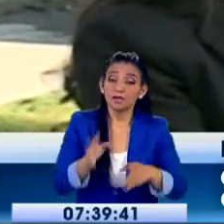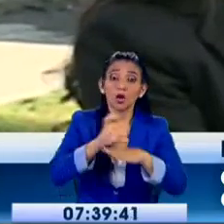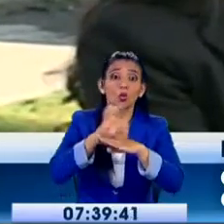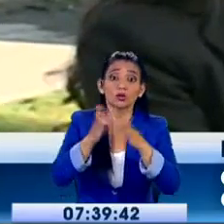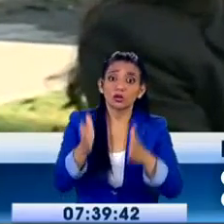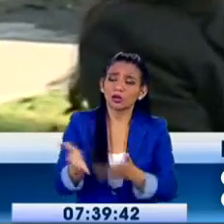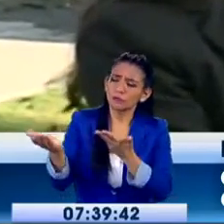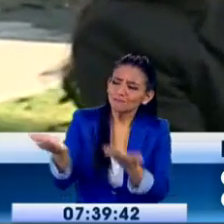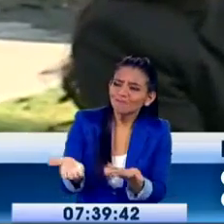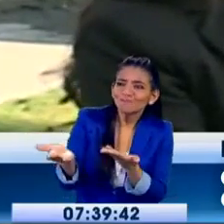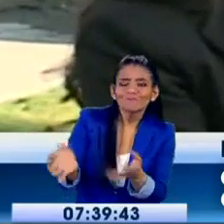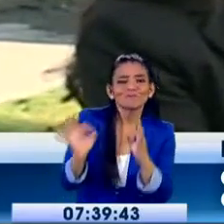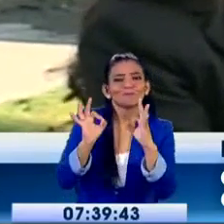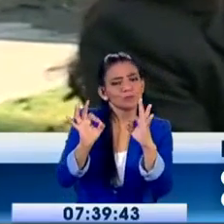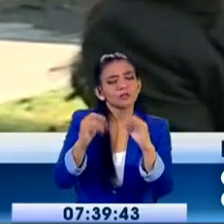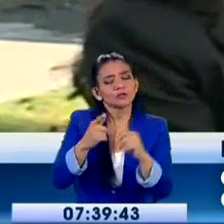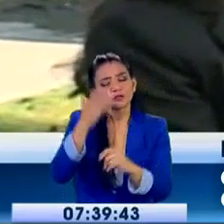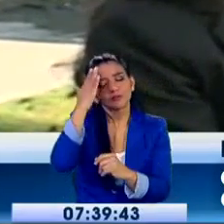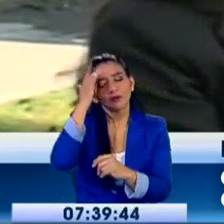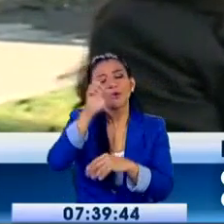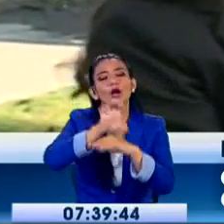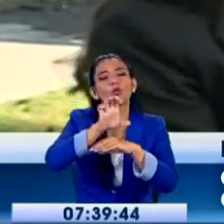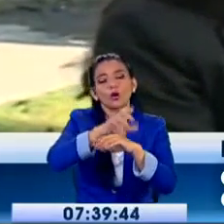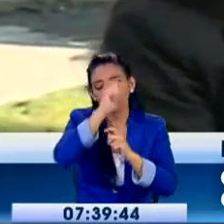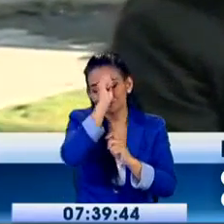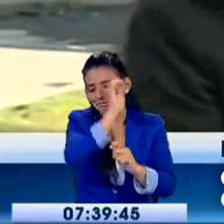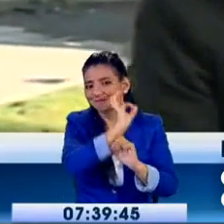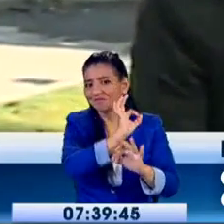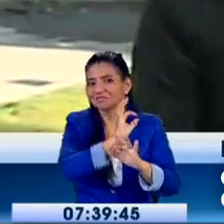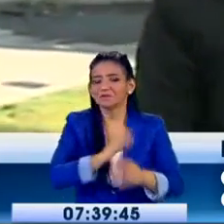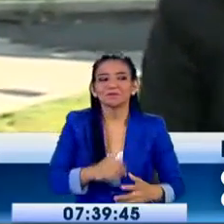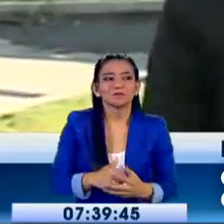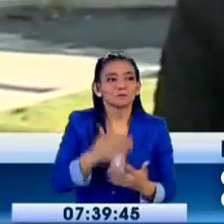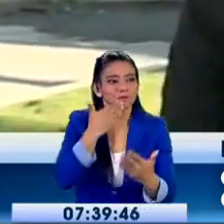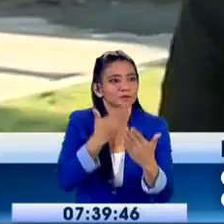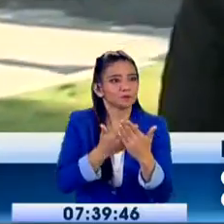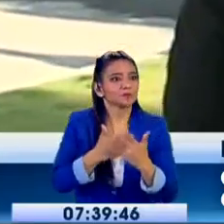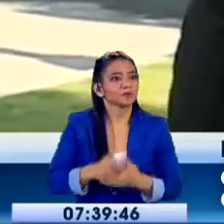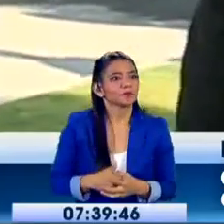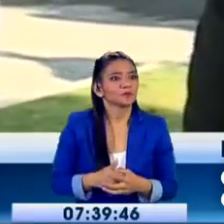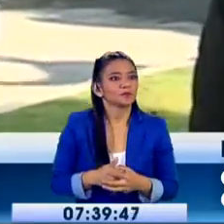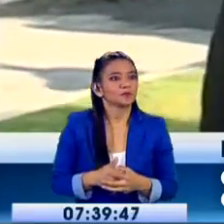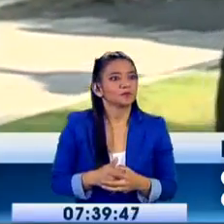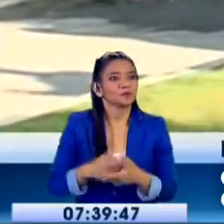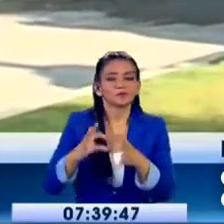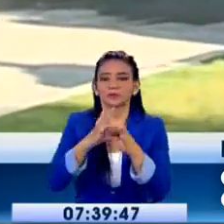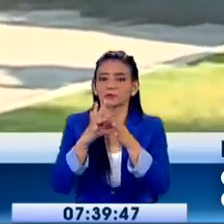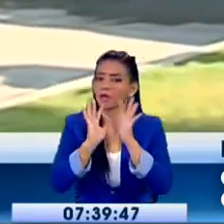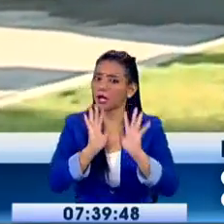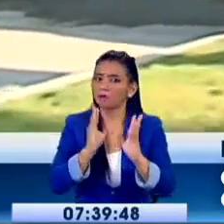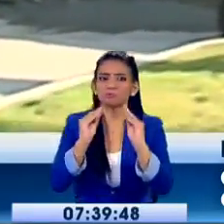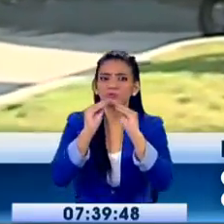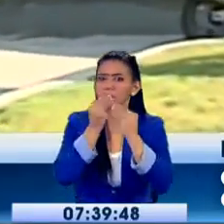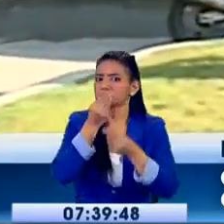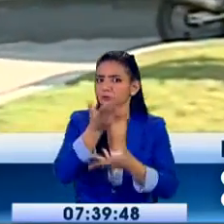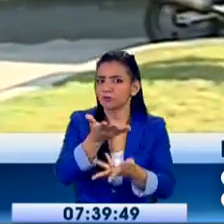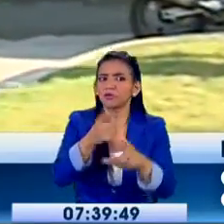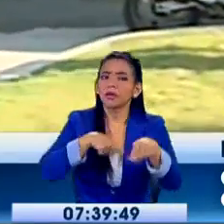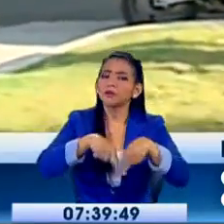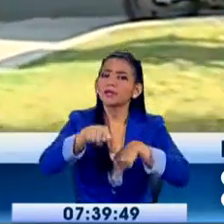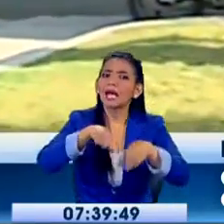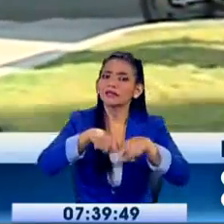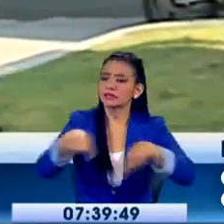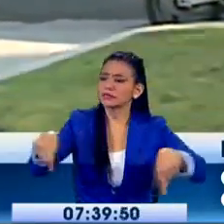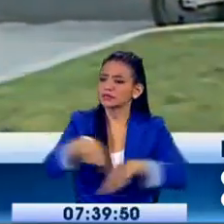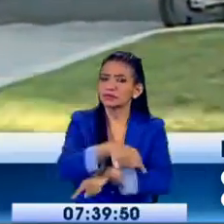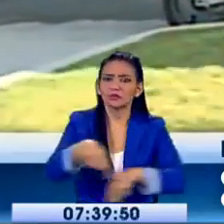los ecuatorianos, vamos a hacer quedar bien a nuestro país. Listo, muchas gracias. Bueno, Renan, ahí tienes más información. Hay vías alternas para